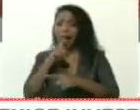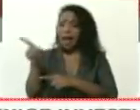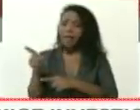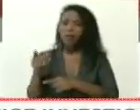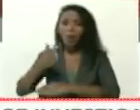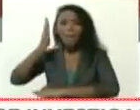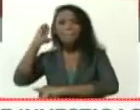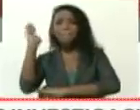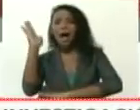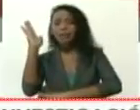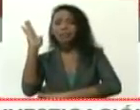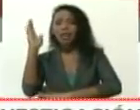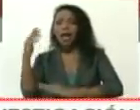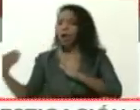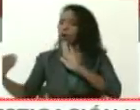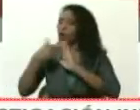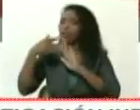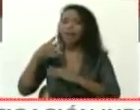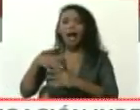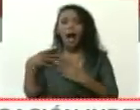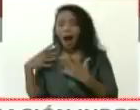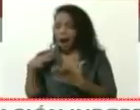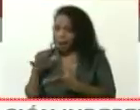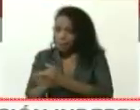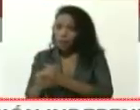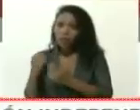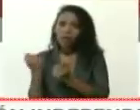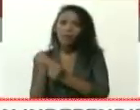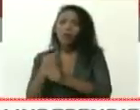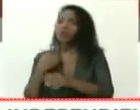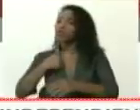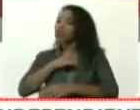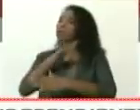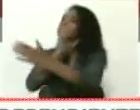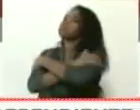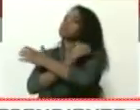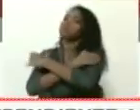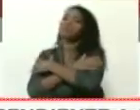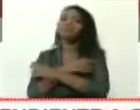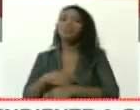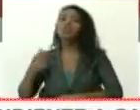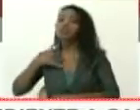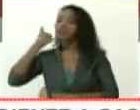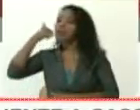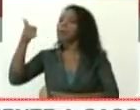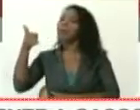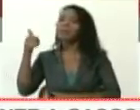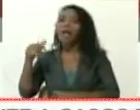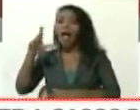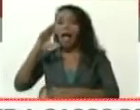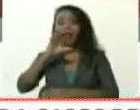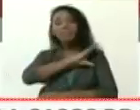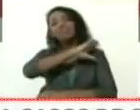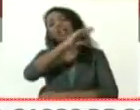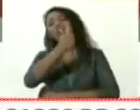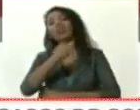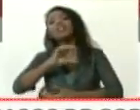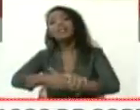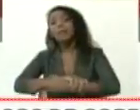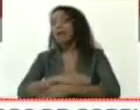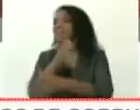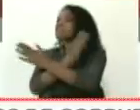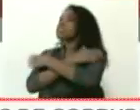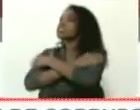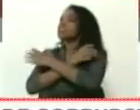sanción contra un compañero, nos llamamos a felicitarnos. Yo llamé a Gustavo Vizcaíno, el director del SAIME. Gustavo, te felicito, es